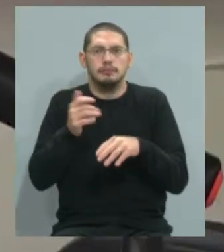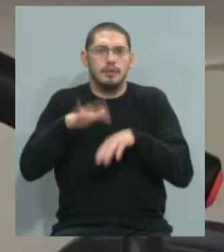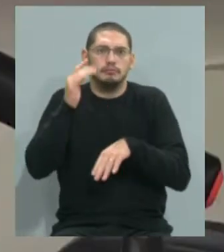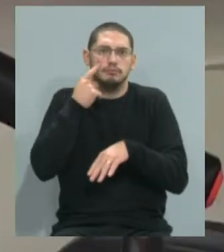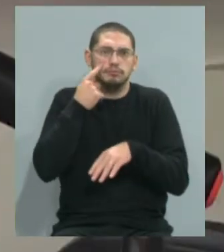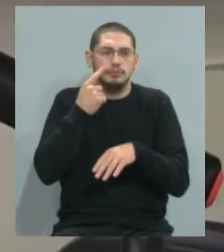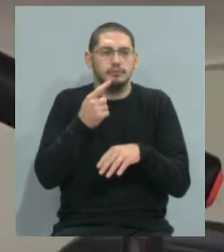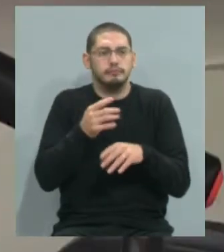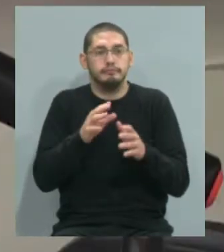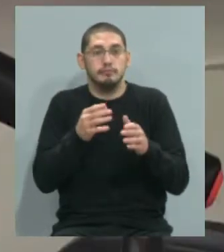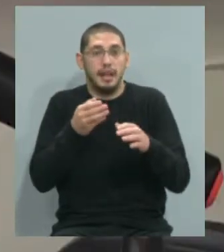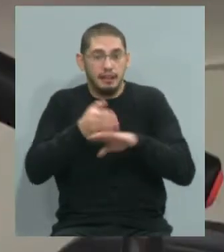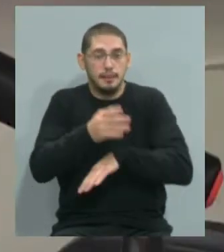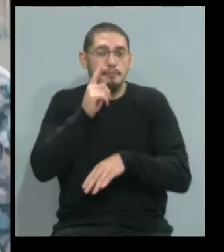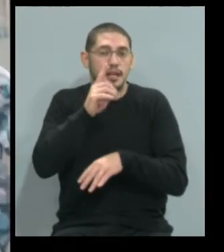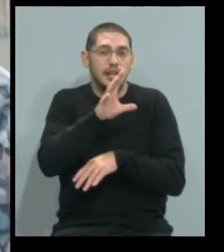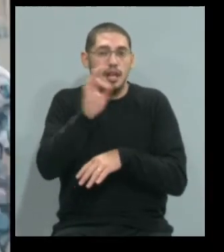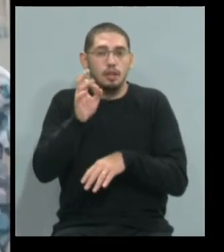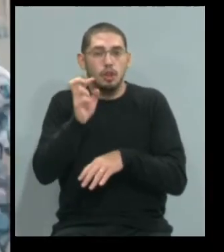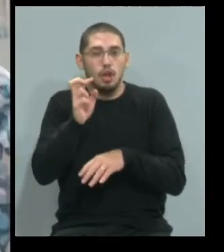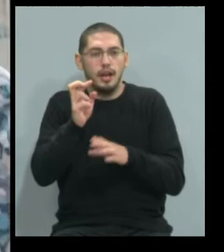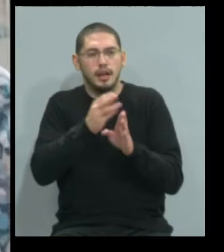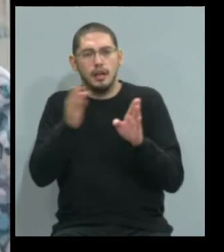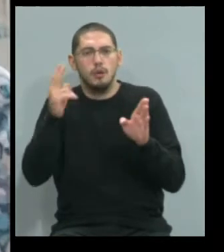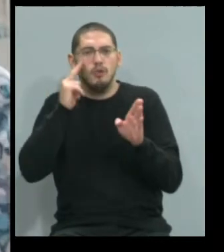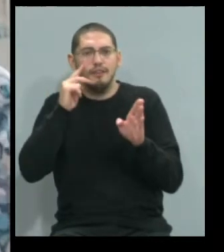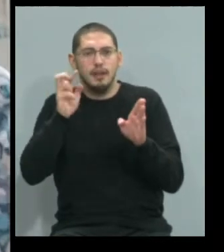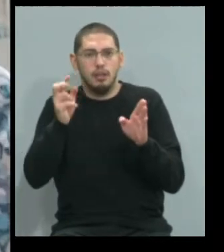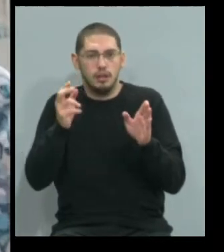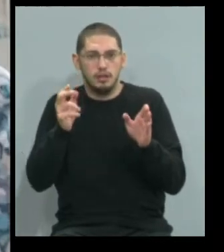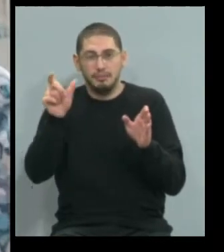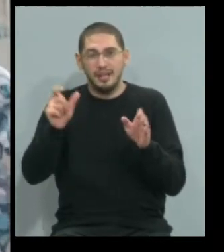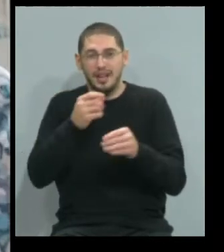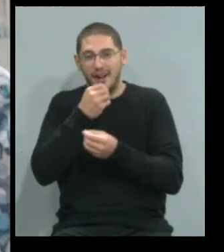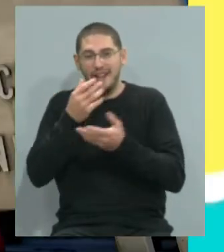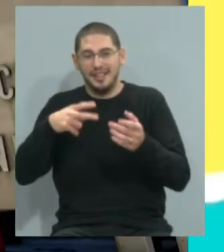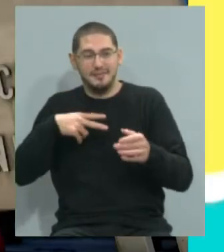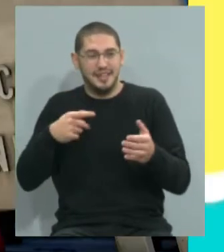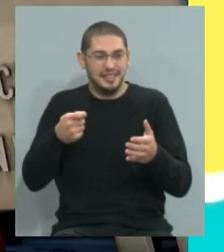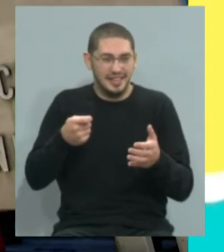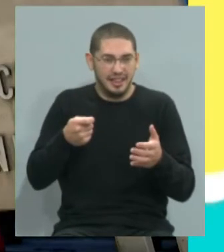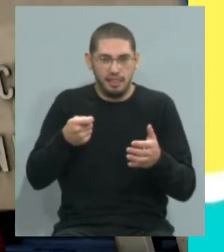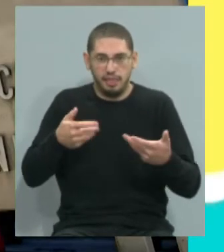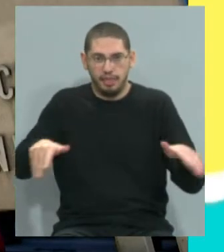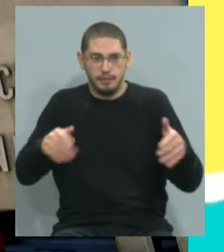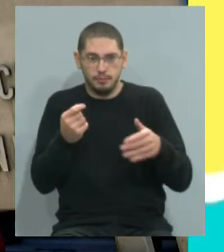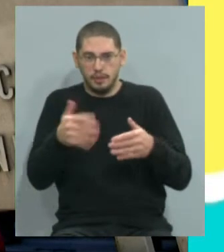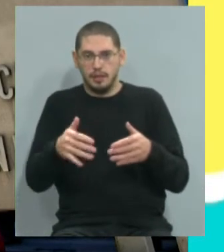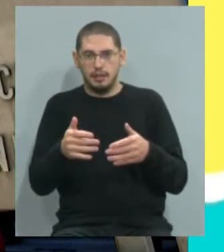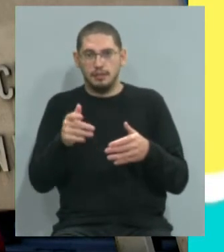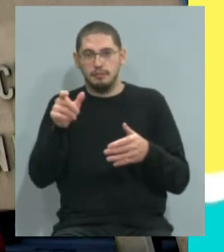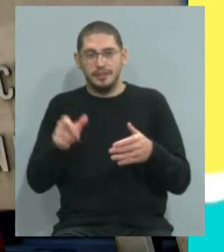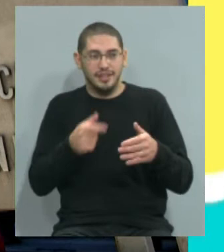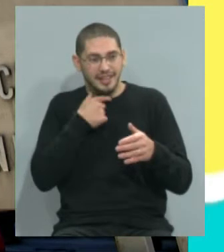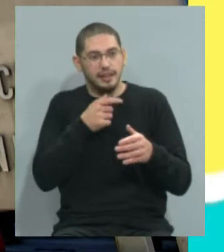desde que van de $1.500 a $9.000. O sea, si un individuo quiere ir y leer, una persona quiere ir y leer ese